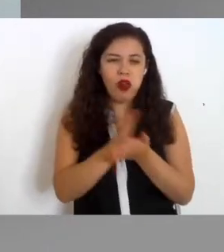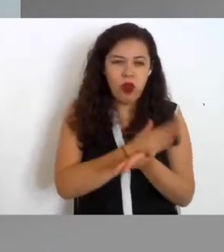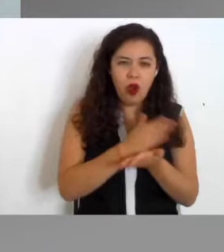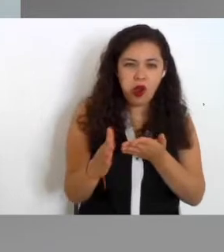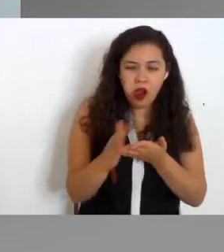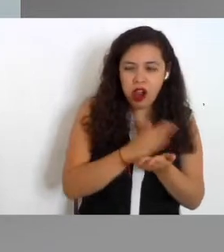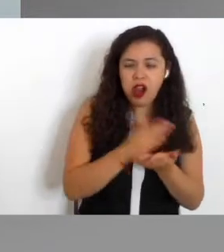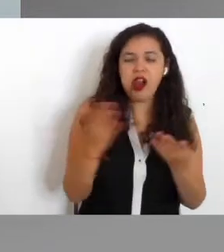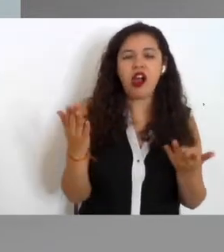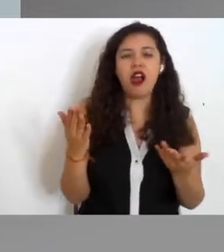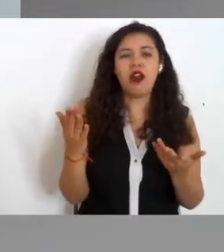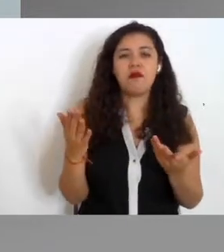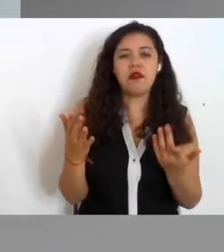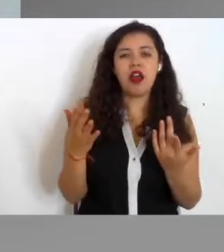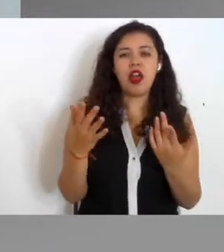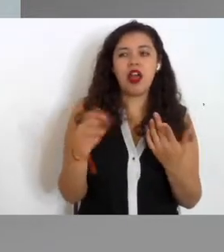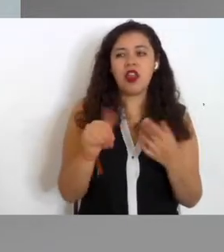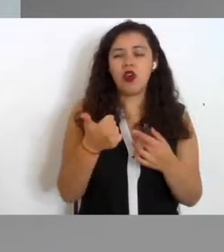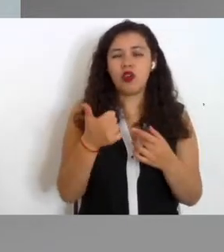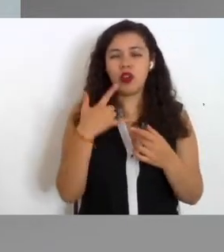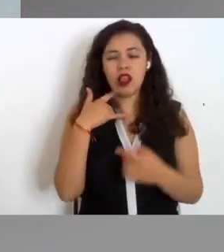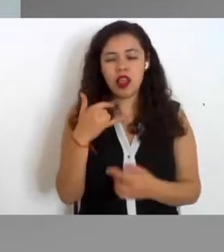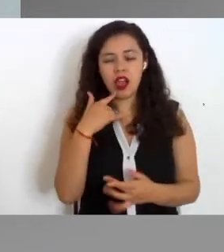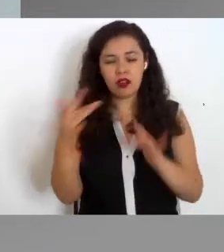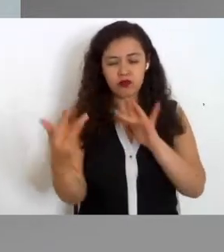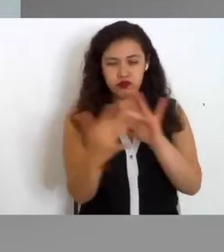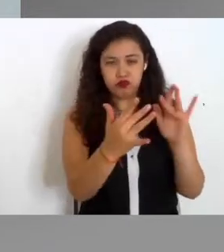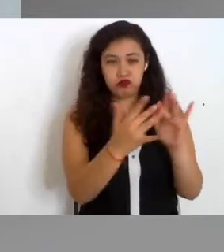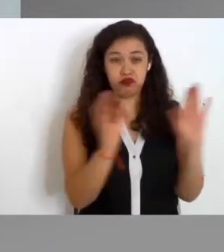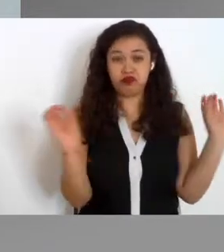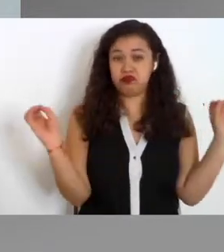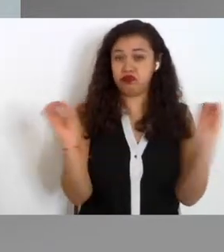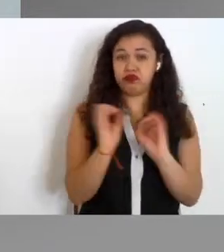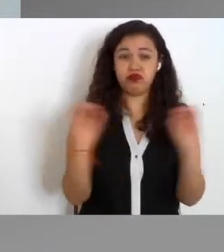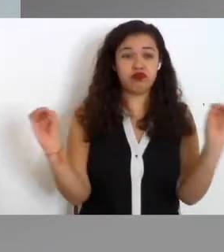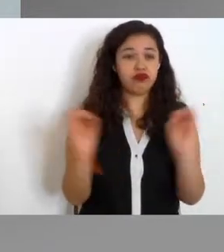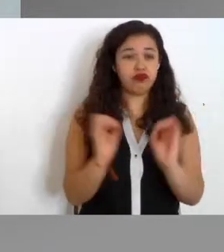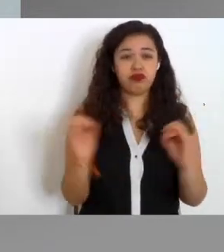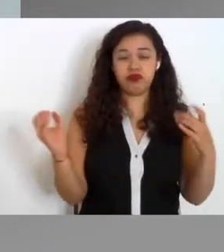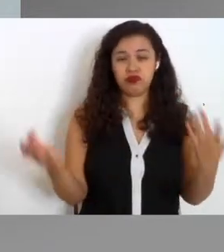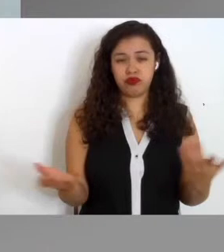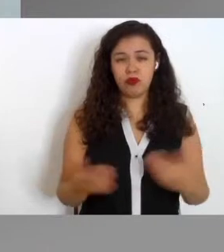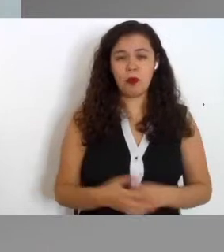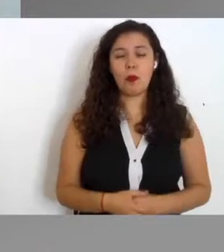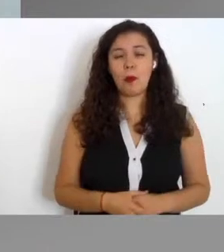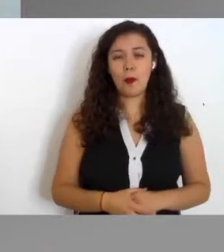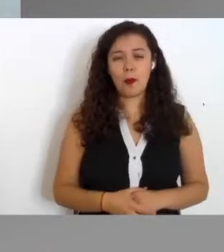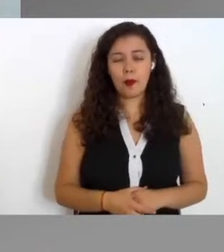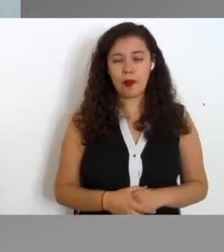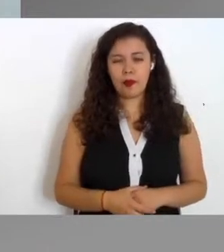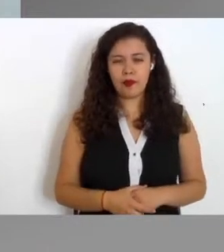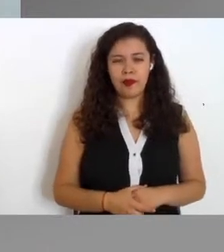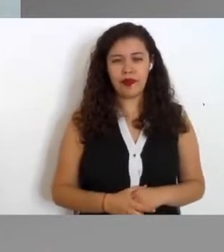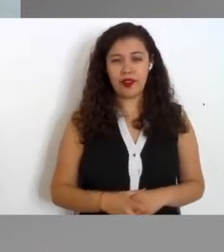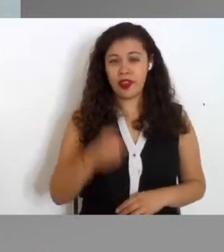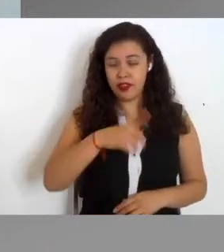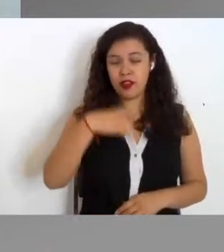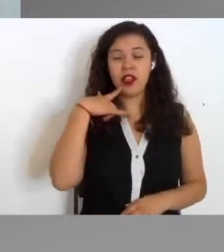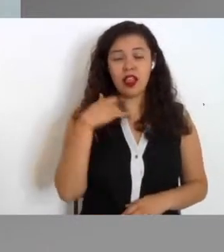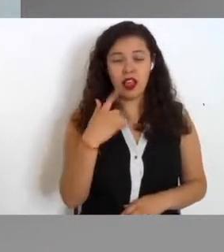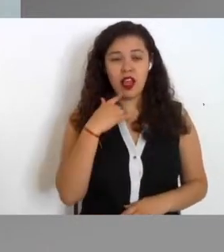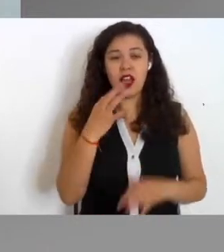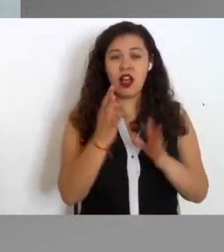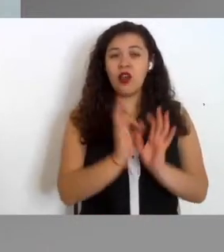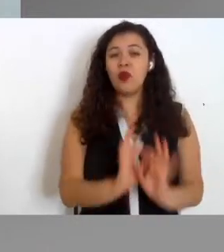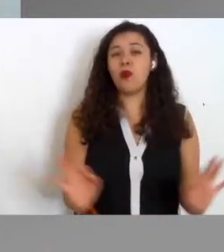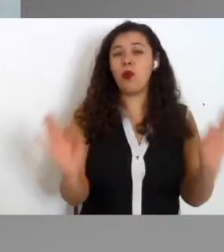vinculación con los otros esfuerzos que estamos haciendo en otras unidades, ¿no? Ese es un reto importante para